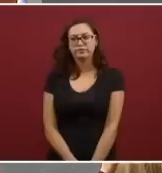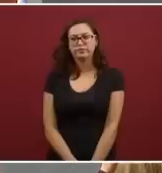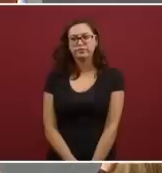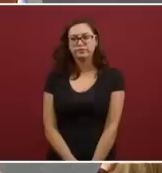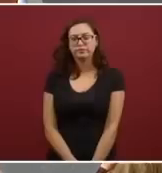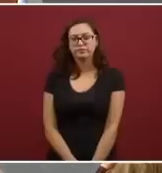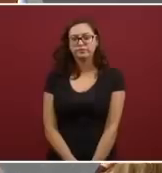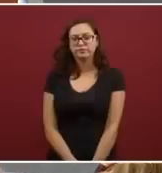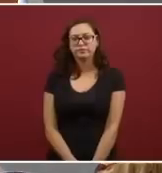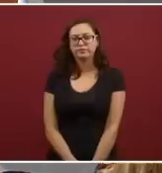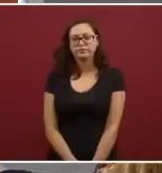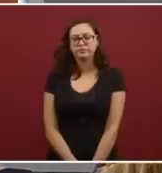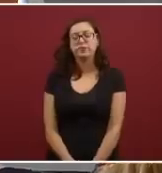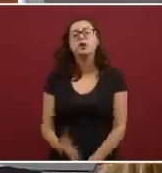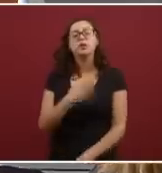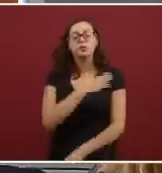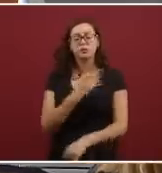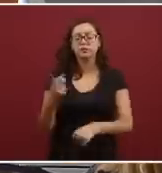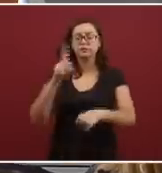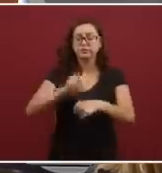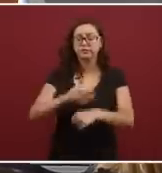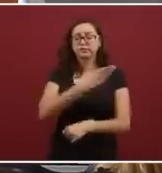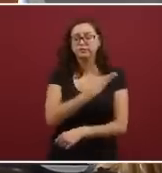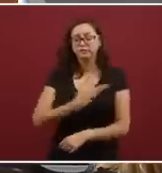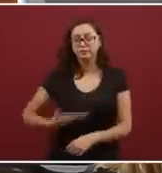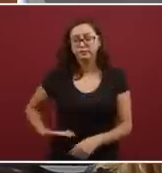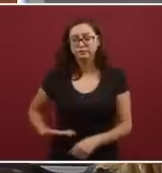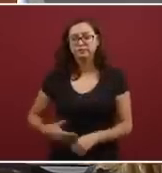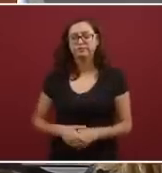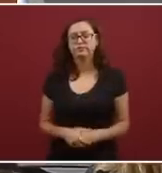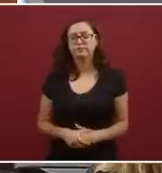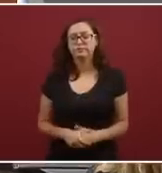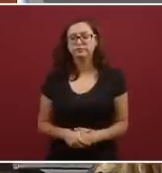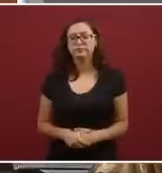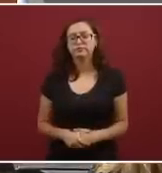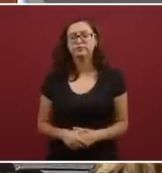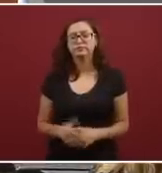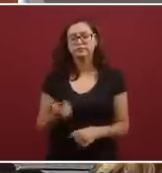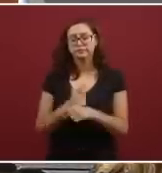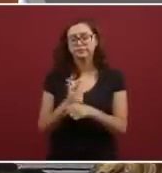muy buenos días, señor presidente, licenciado Andrés Manuel López Obrador.